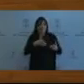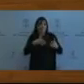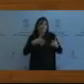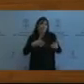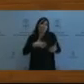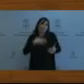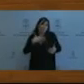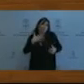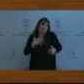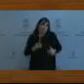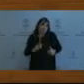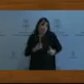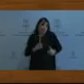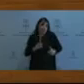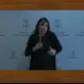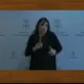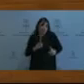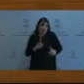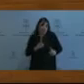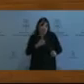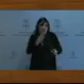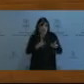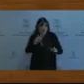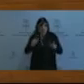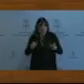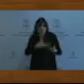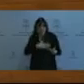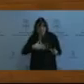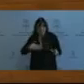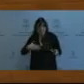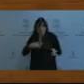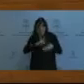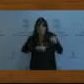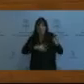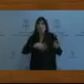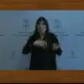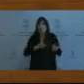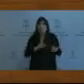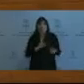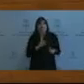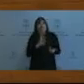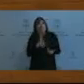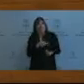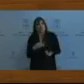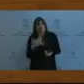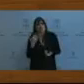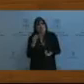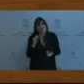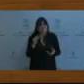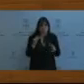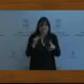potenciales interesados. Es cierto que el resultado no ha sido el deseado precisamente por los argumentos que antes